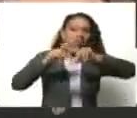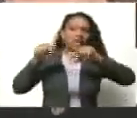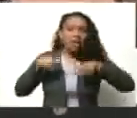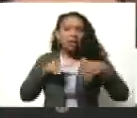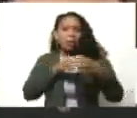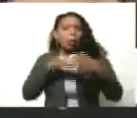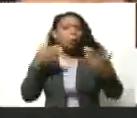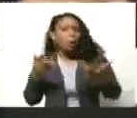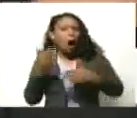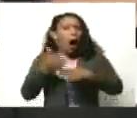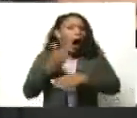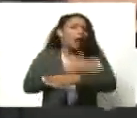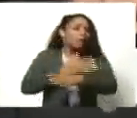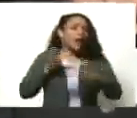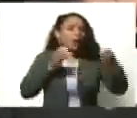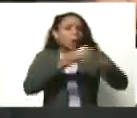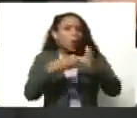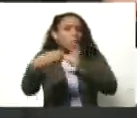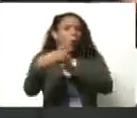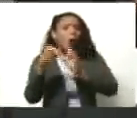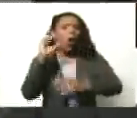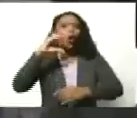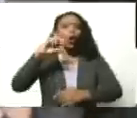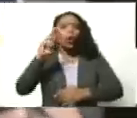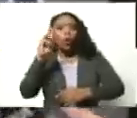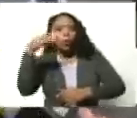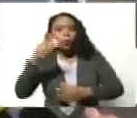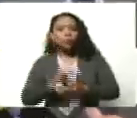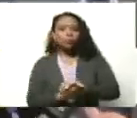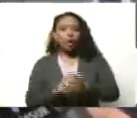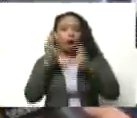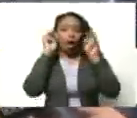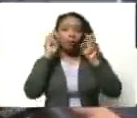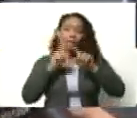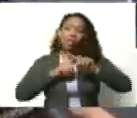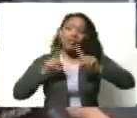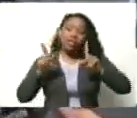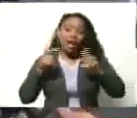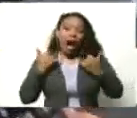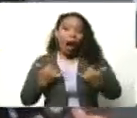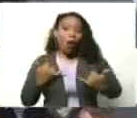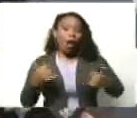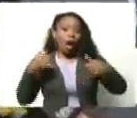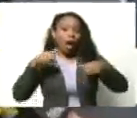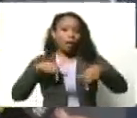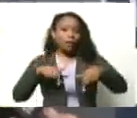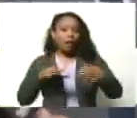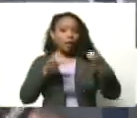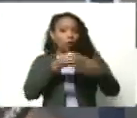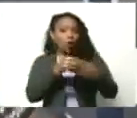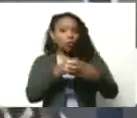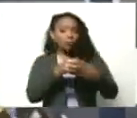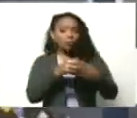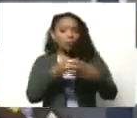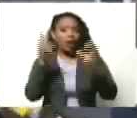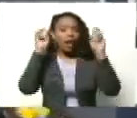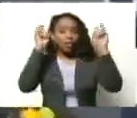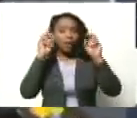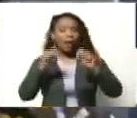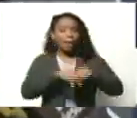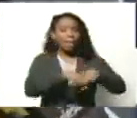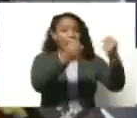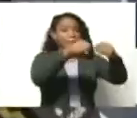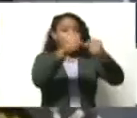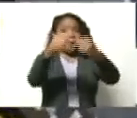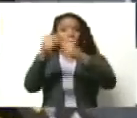con relación a anteriores cumbres, anteriores COP? El elemento diferenciador es el carácter destructivo que ha tomado